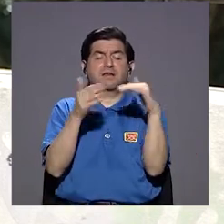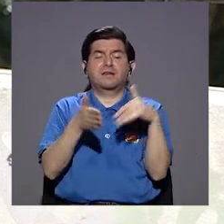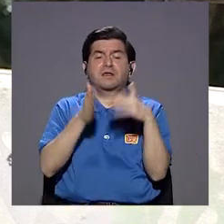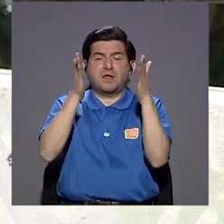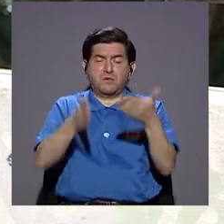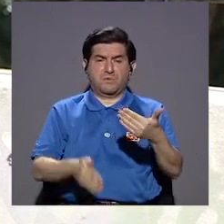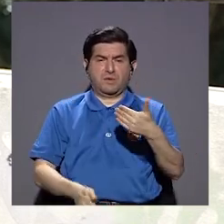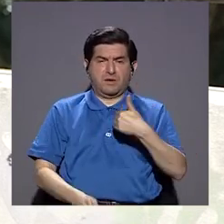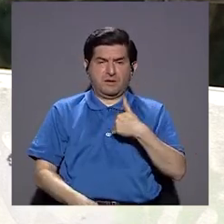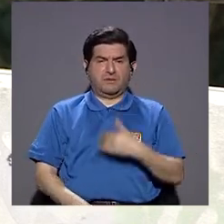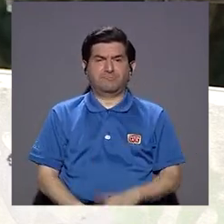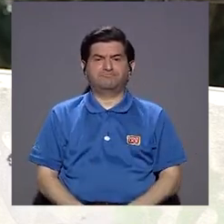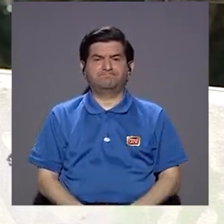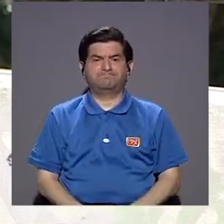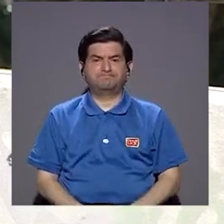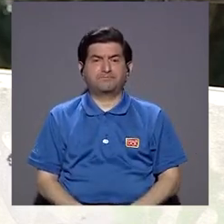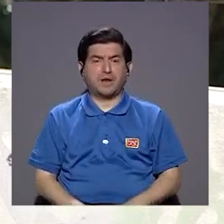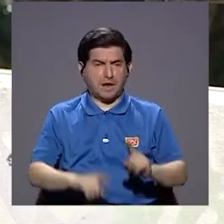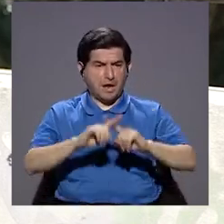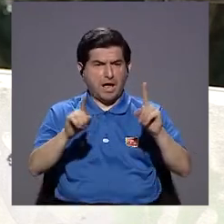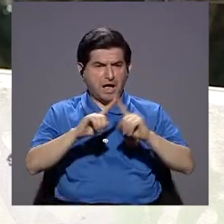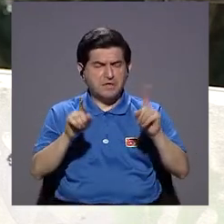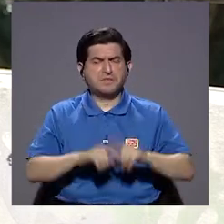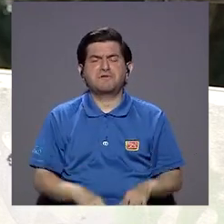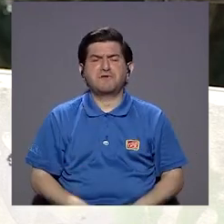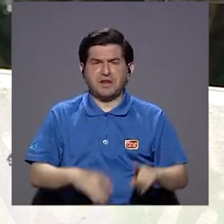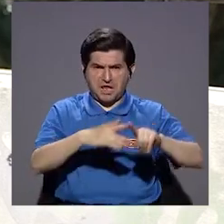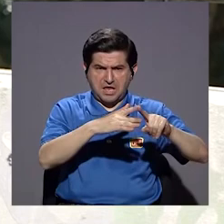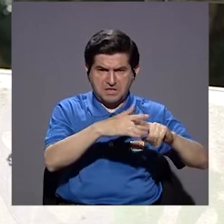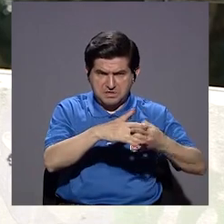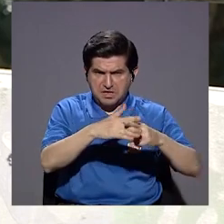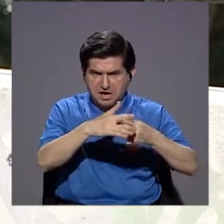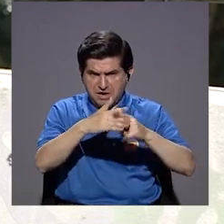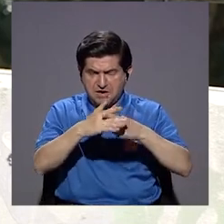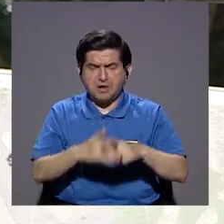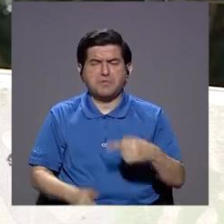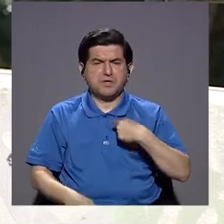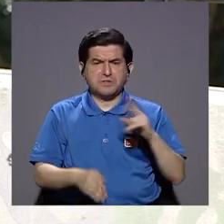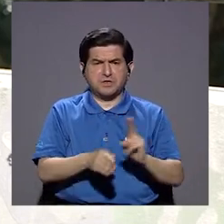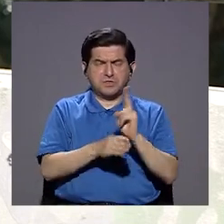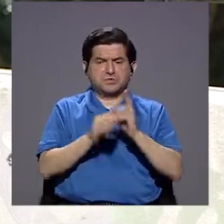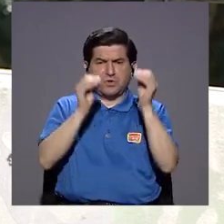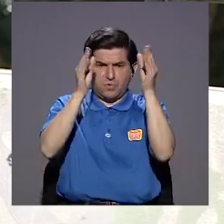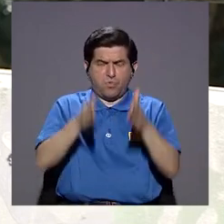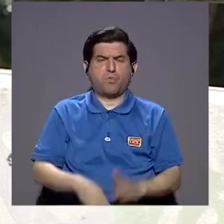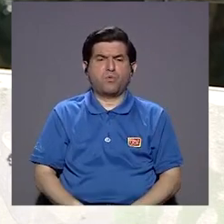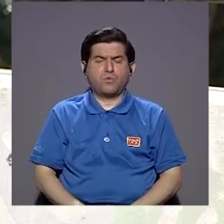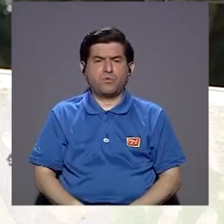del estudiante, y para eso hay props, hay herramientas de las que se vale